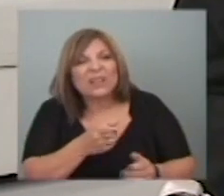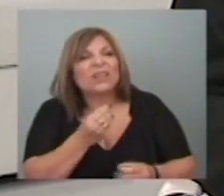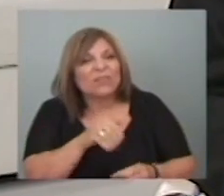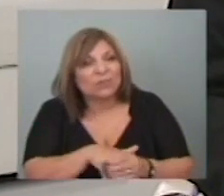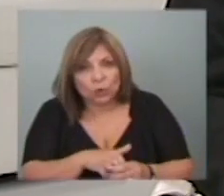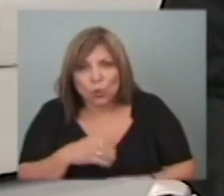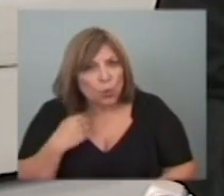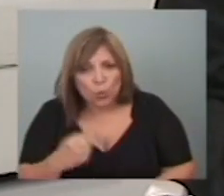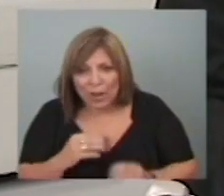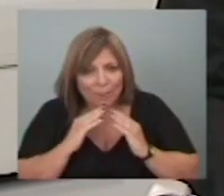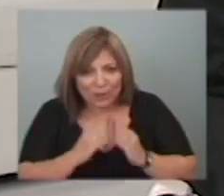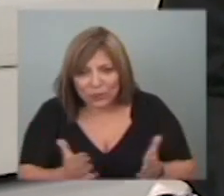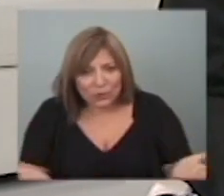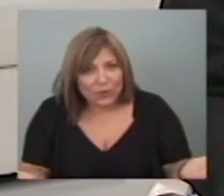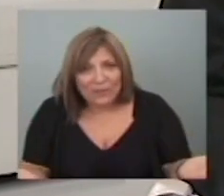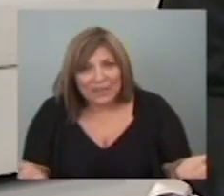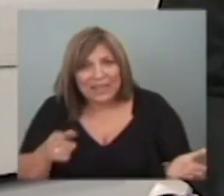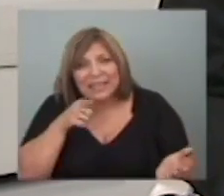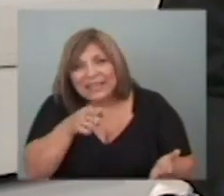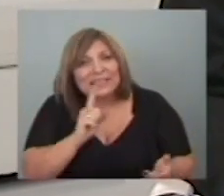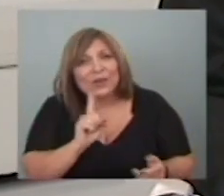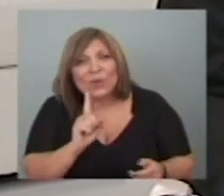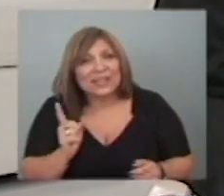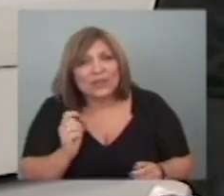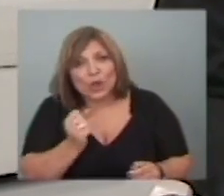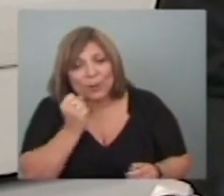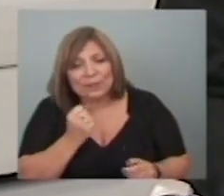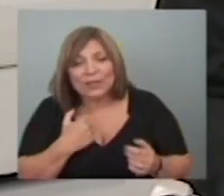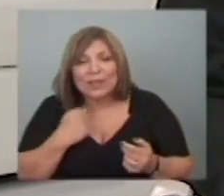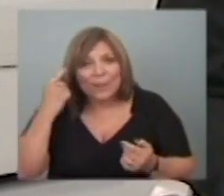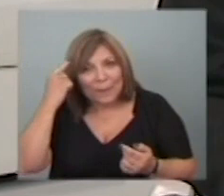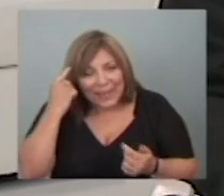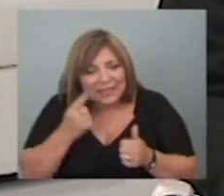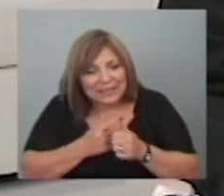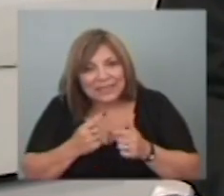votar. Entonces ese no es el eje. Yo creo que hay que tener